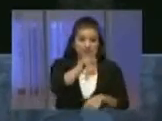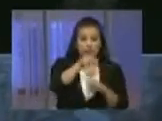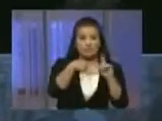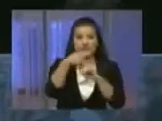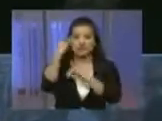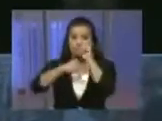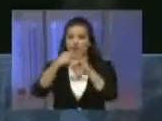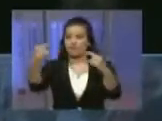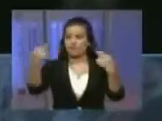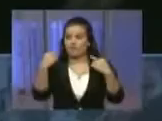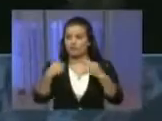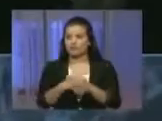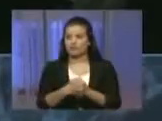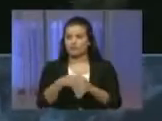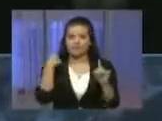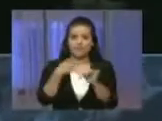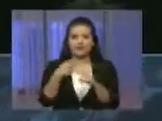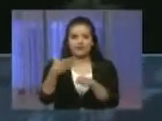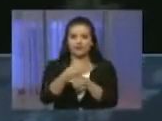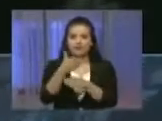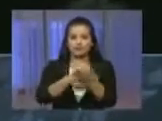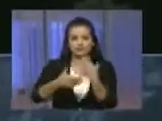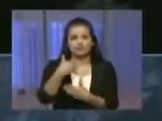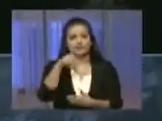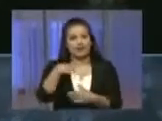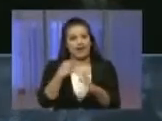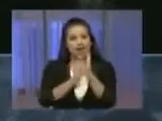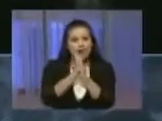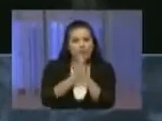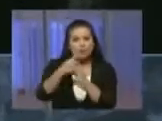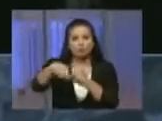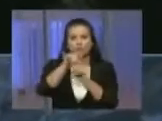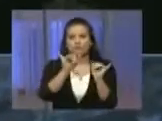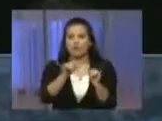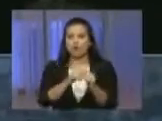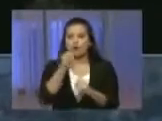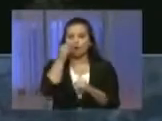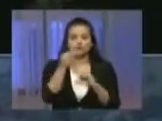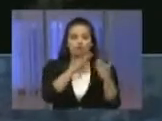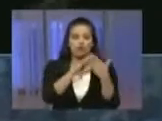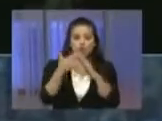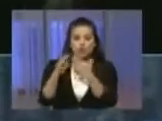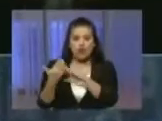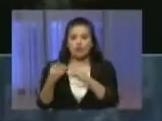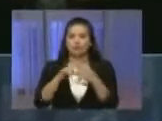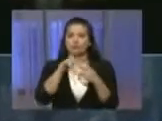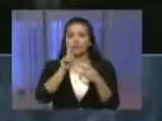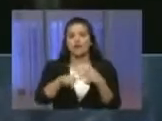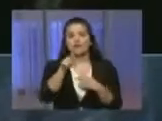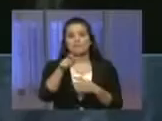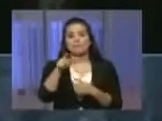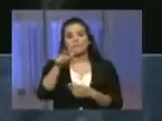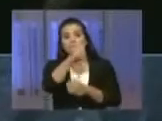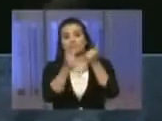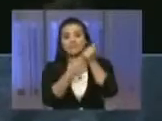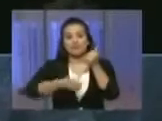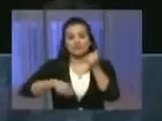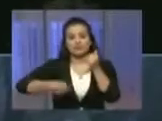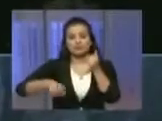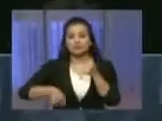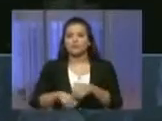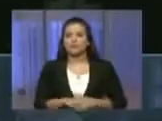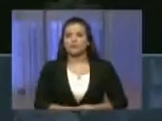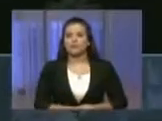para compartir para entusiasmar losos a ustedes a los consejos comunales compañero vicepresidente Jorge